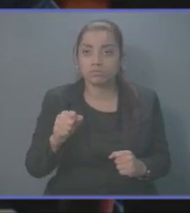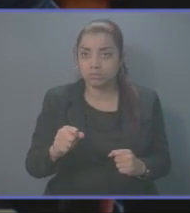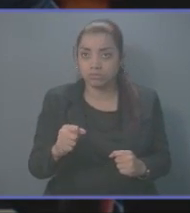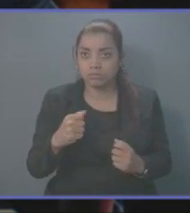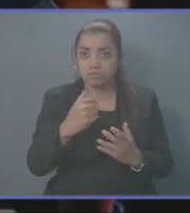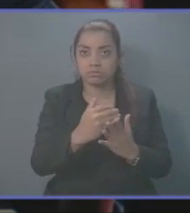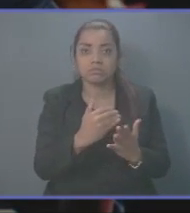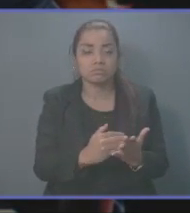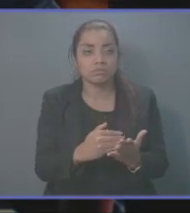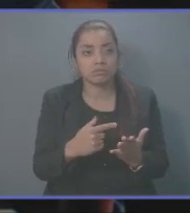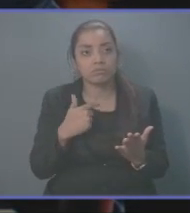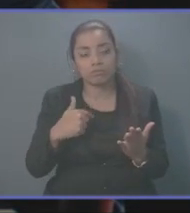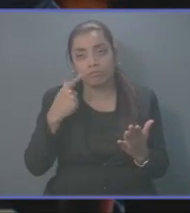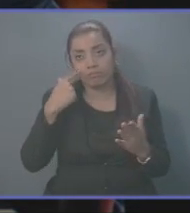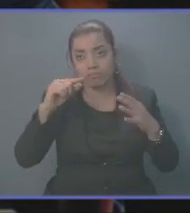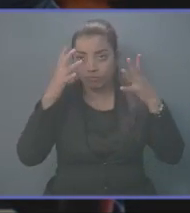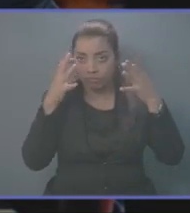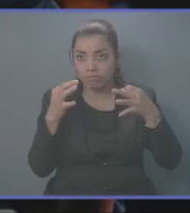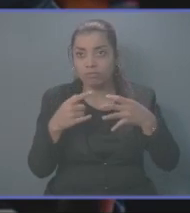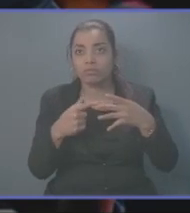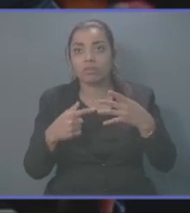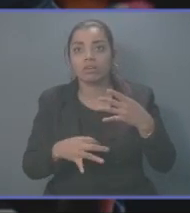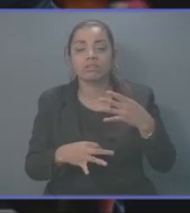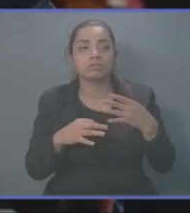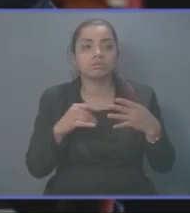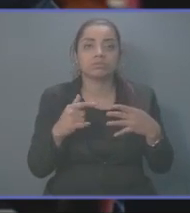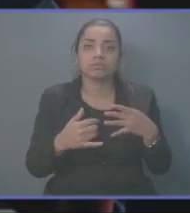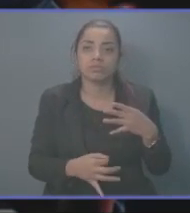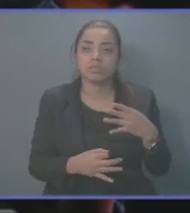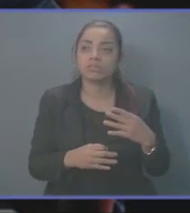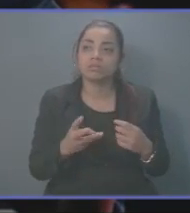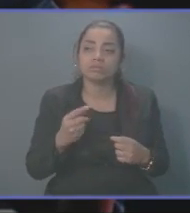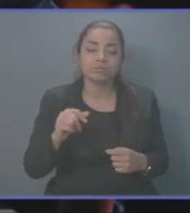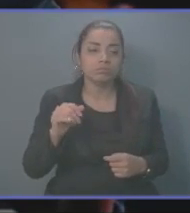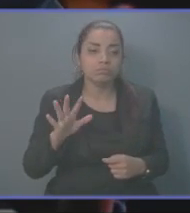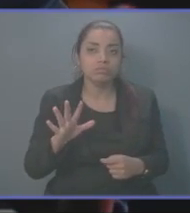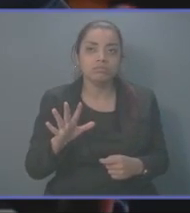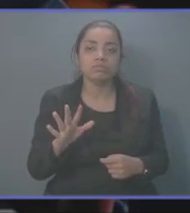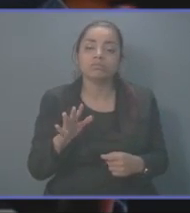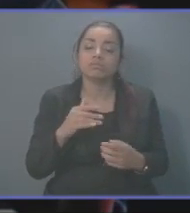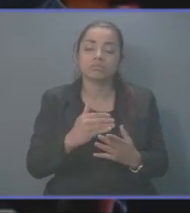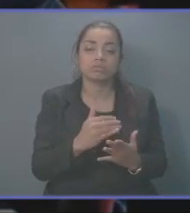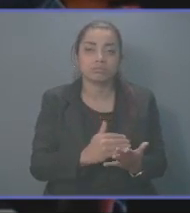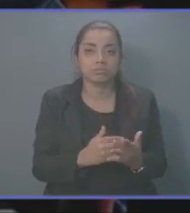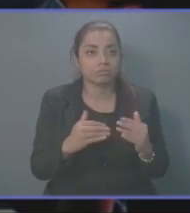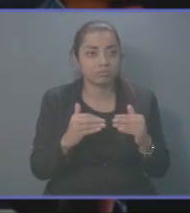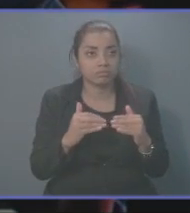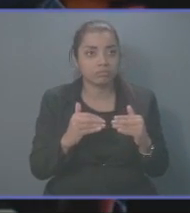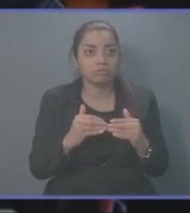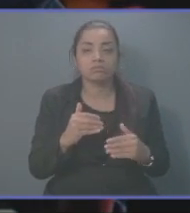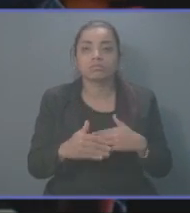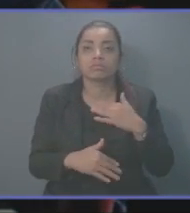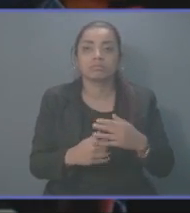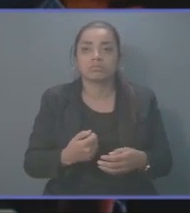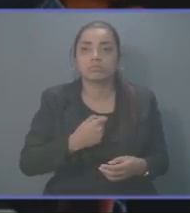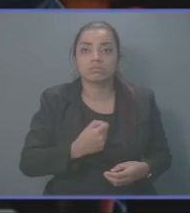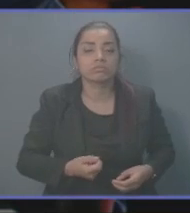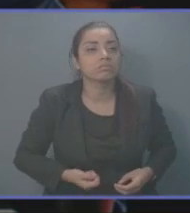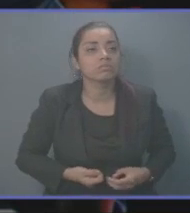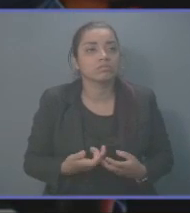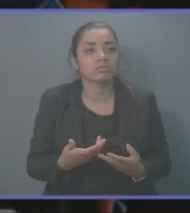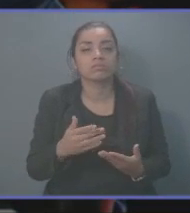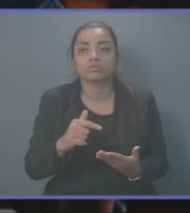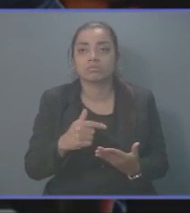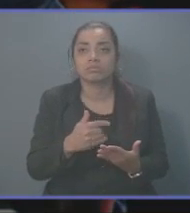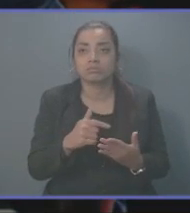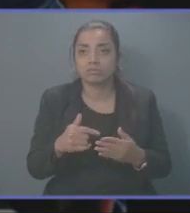en los supuestos de este decreto pueda acogerse al mismo. Romanos 5. que asimismo y a través de manifestaciones externadas